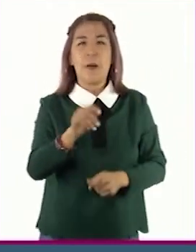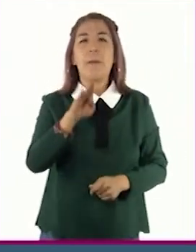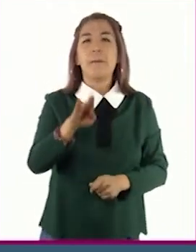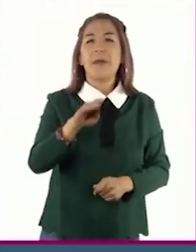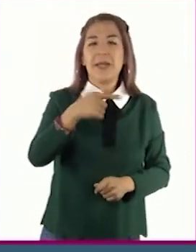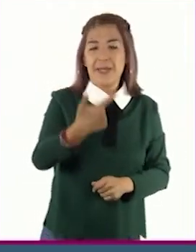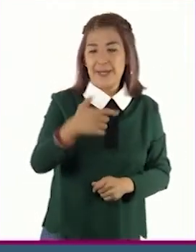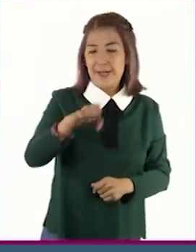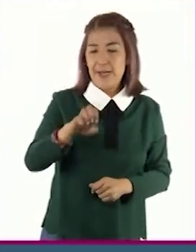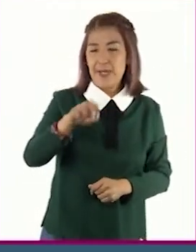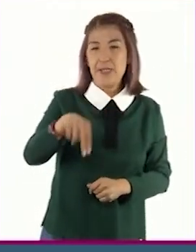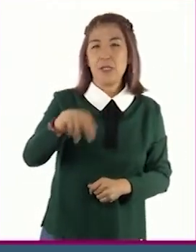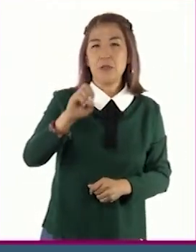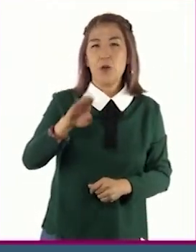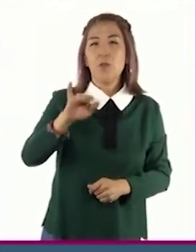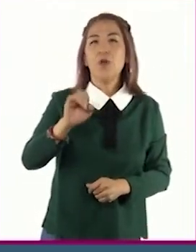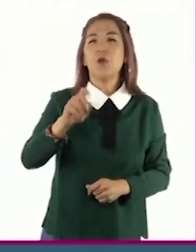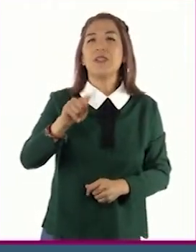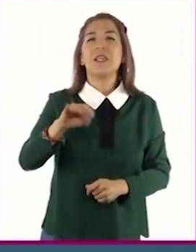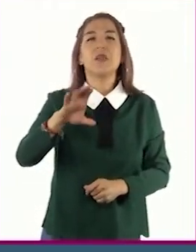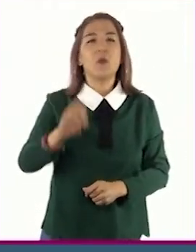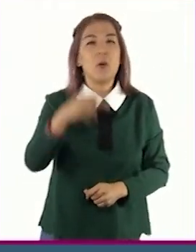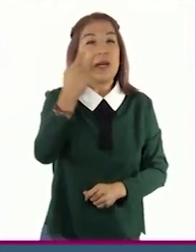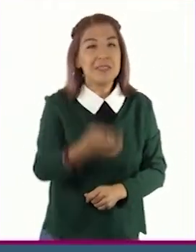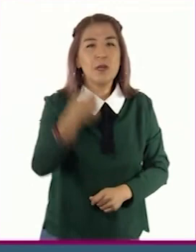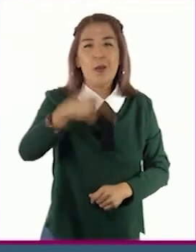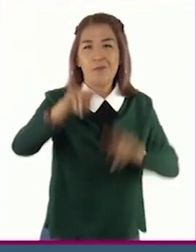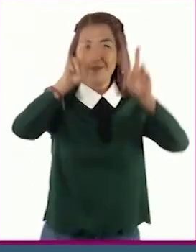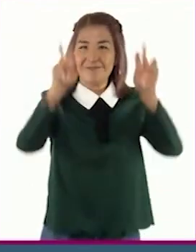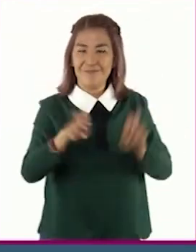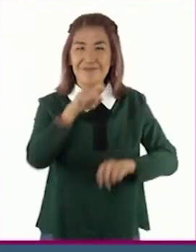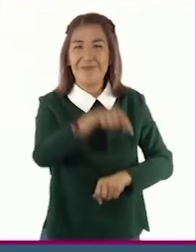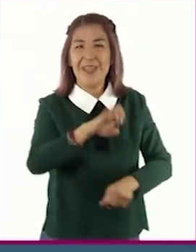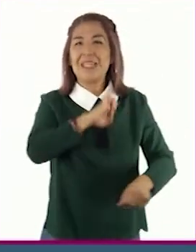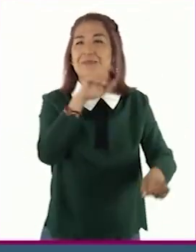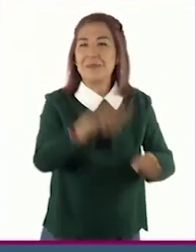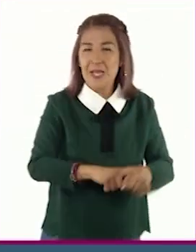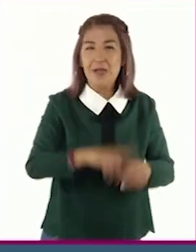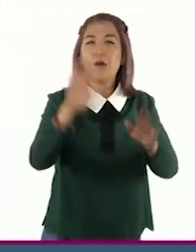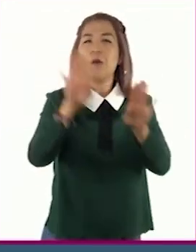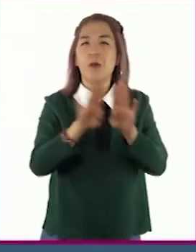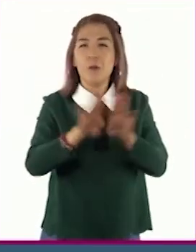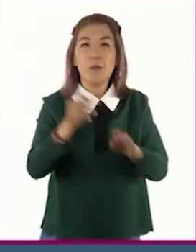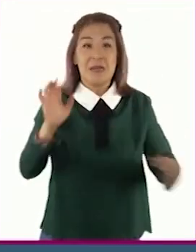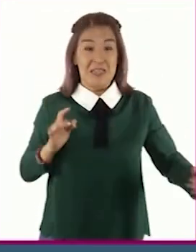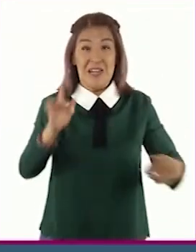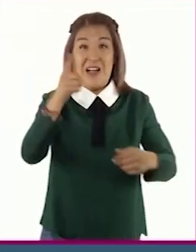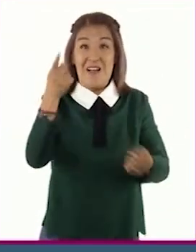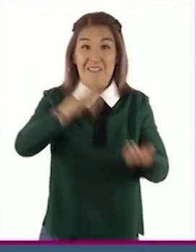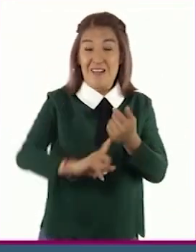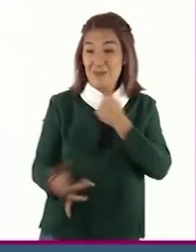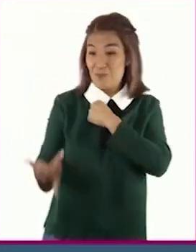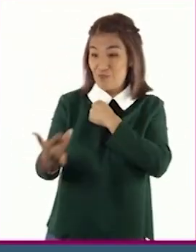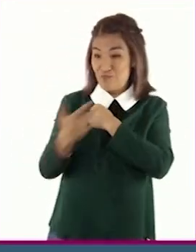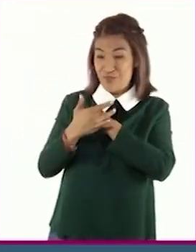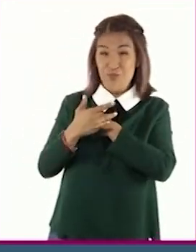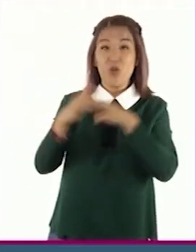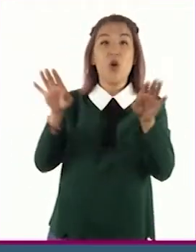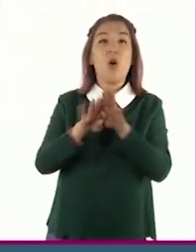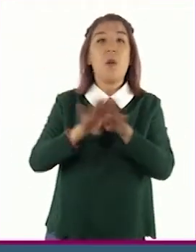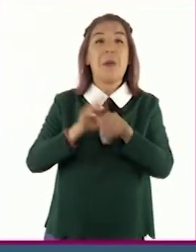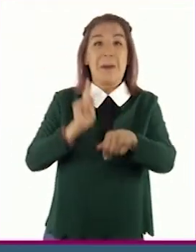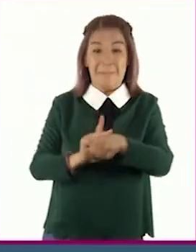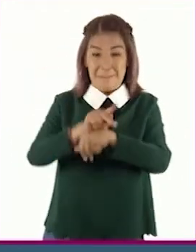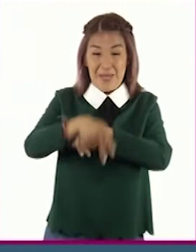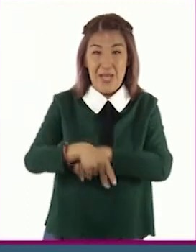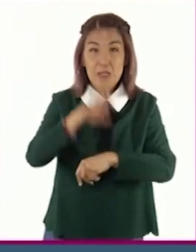llama en esta área, entran en contacto con los organismos, con nosotros, por ejemplo, pueden ingresar ya sea por la piel, por la